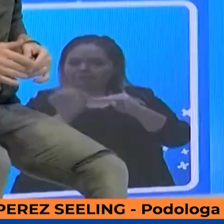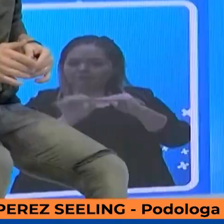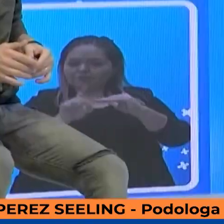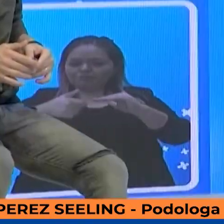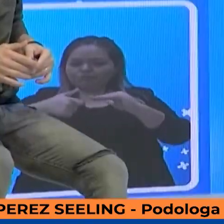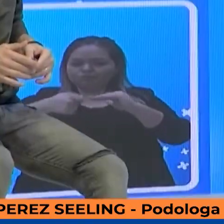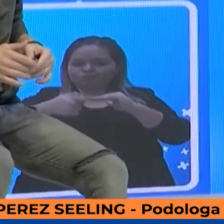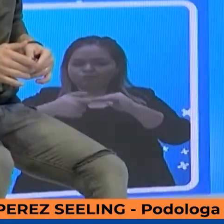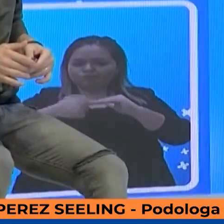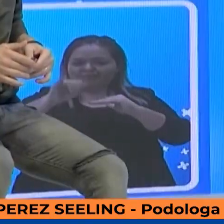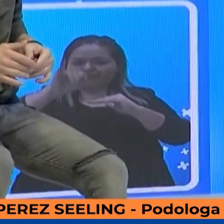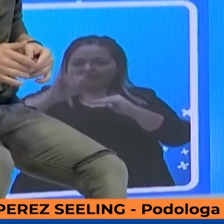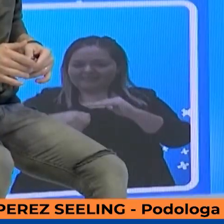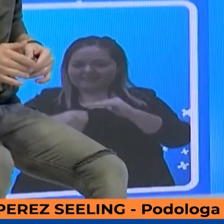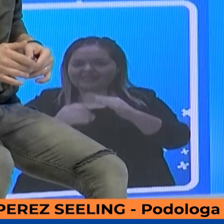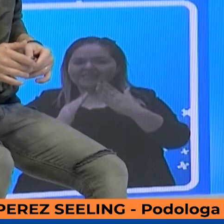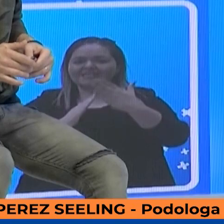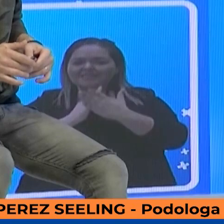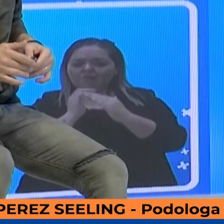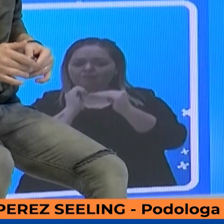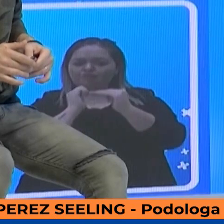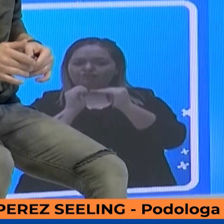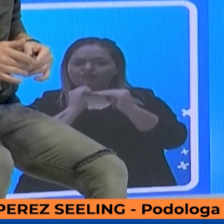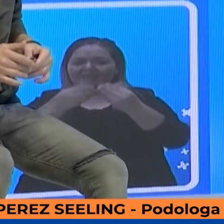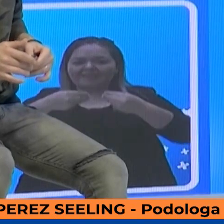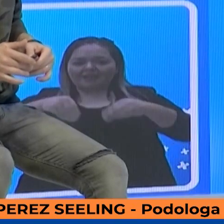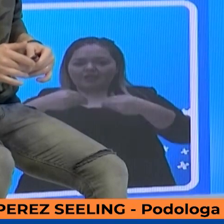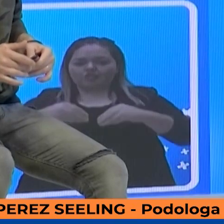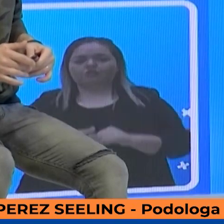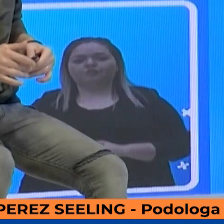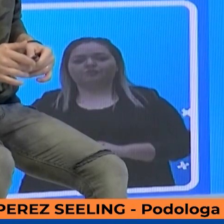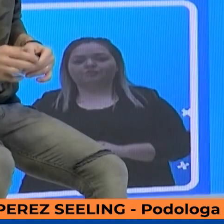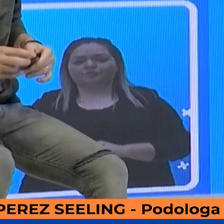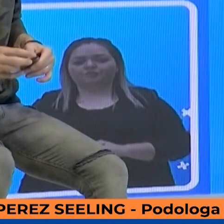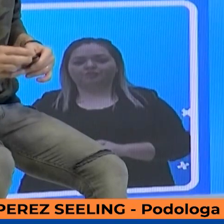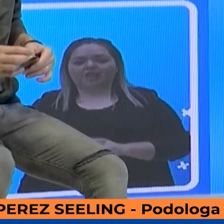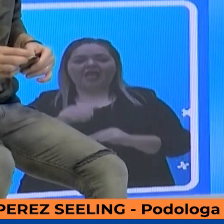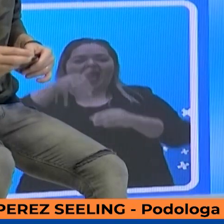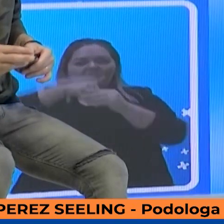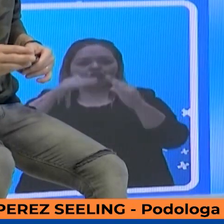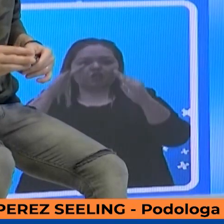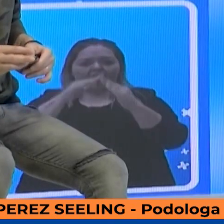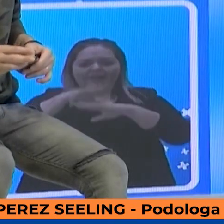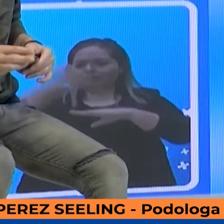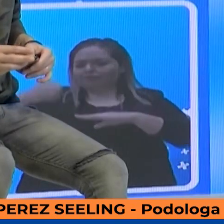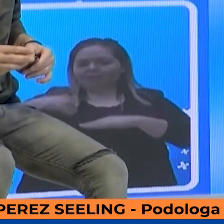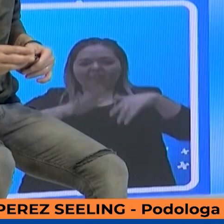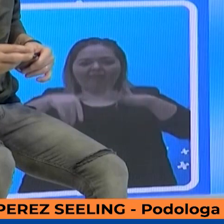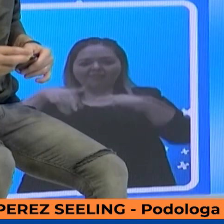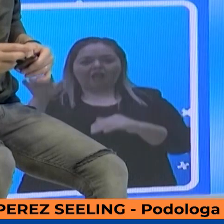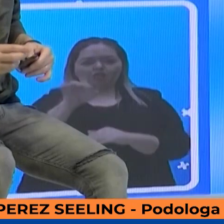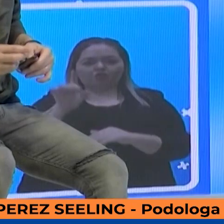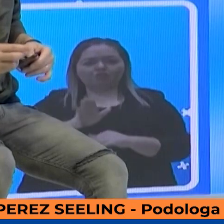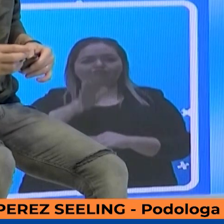Pero no estaría indicado porque... A ver, uno quiere limar un callo, ¿sí? Y la causa del callo es la